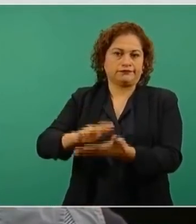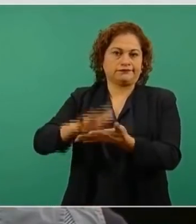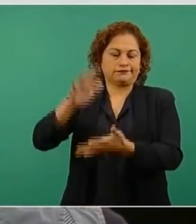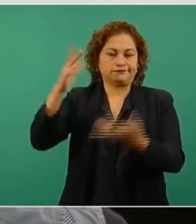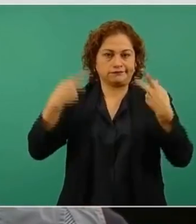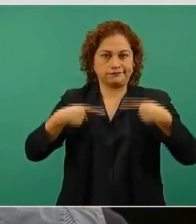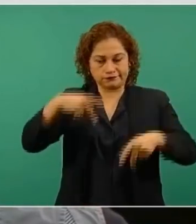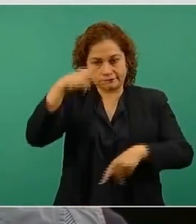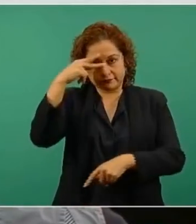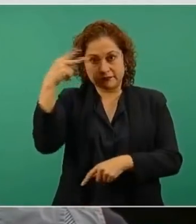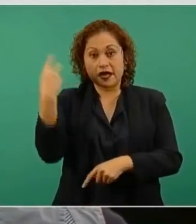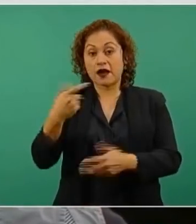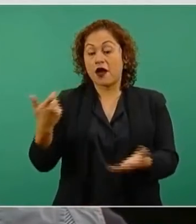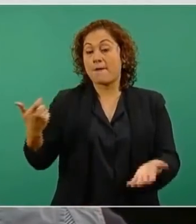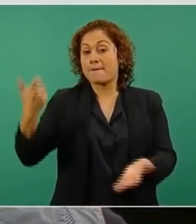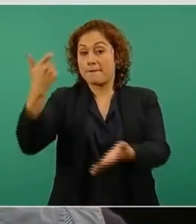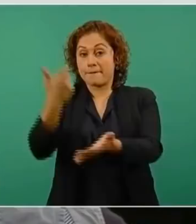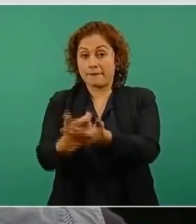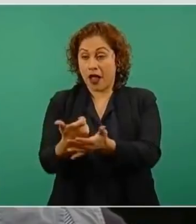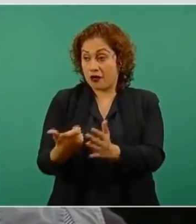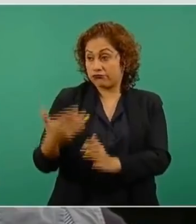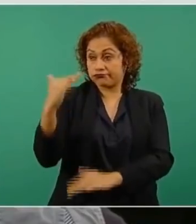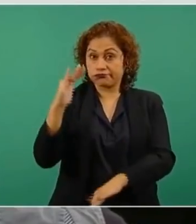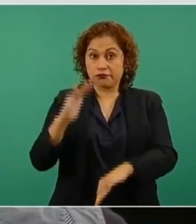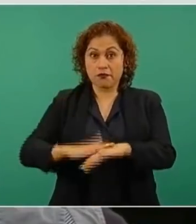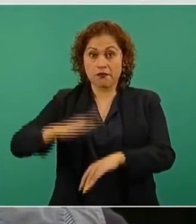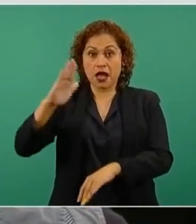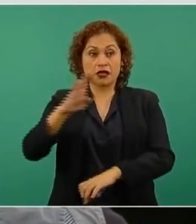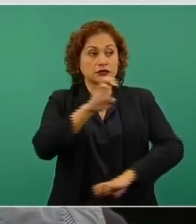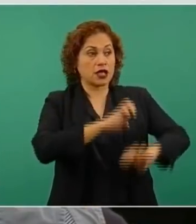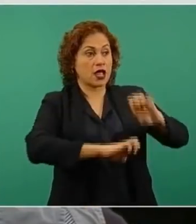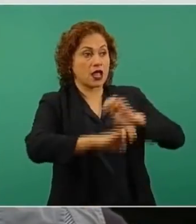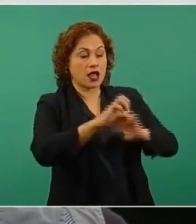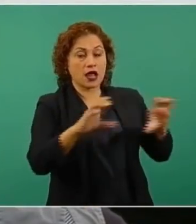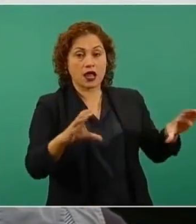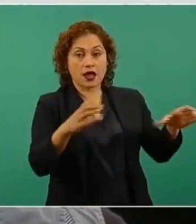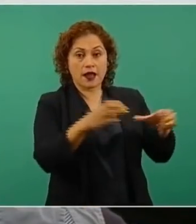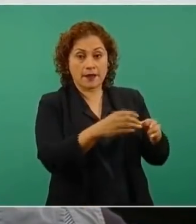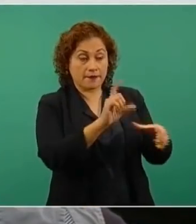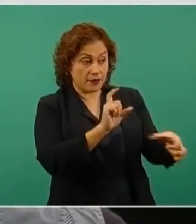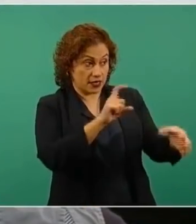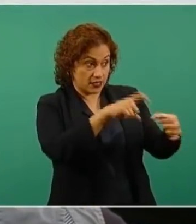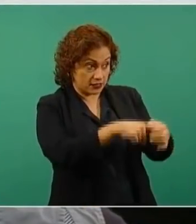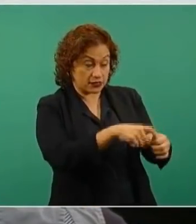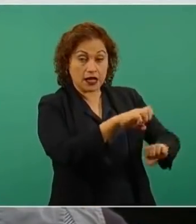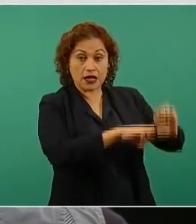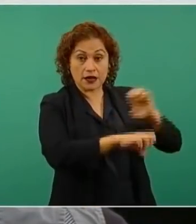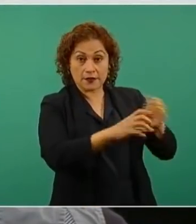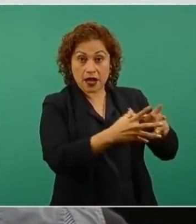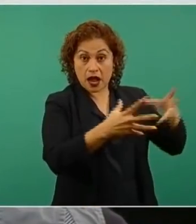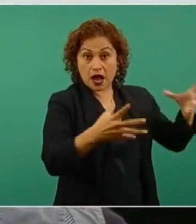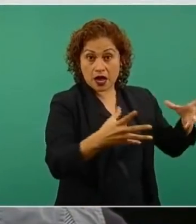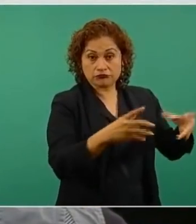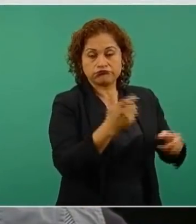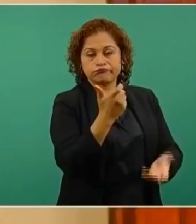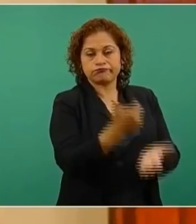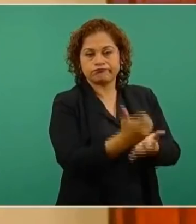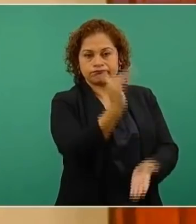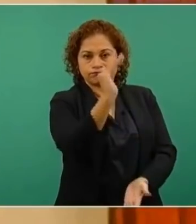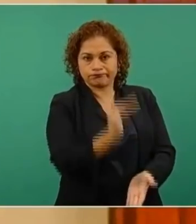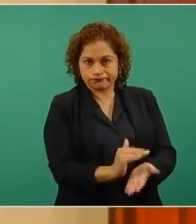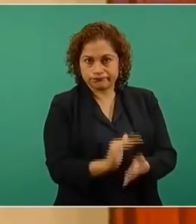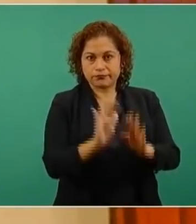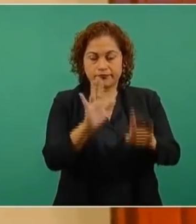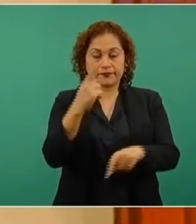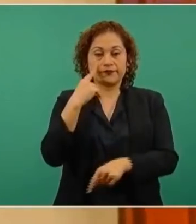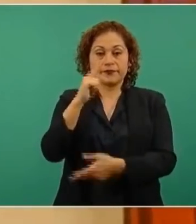pagaran, ¿no?, proporcionalmente más que empresas que pertenecen a grandes corporativos. Esta reforma a la Ley de la Industria Eléctrica